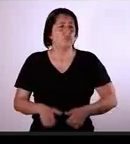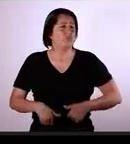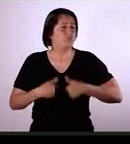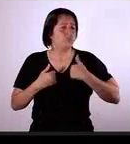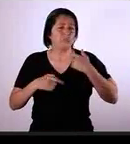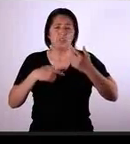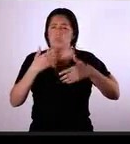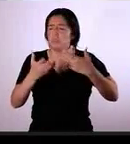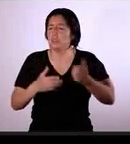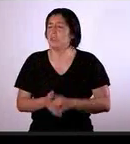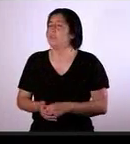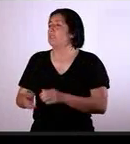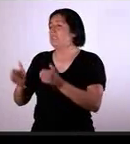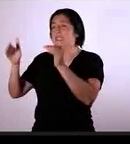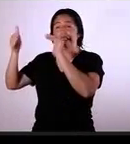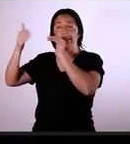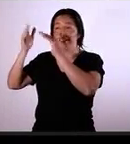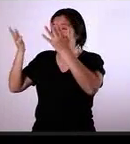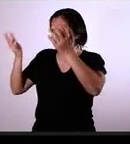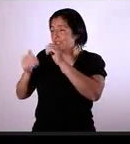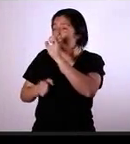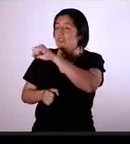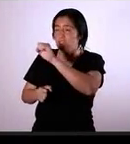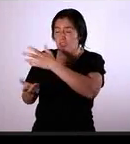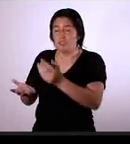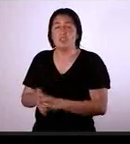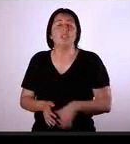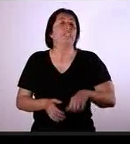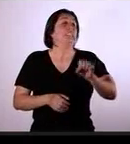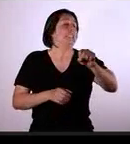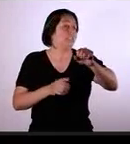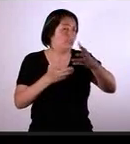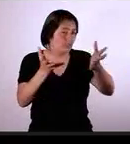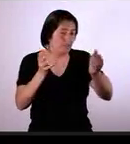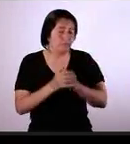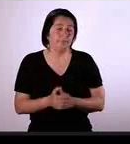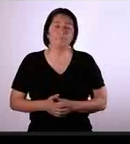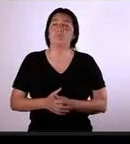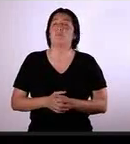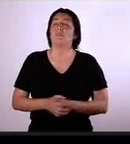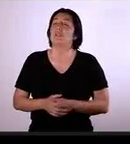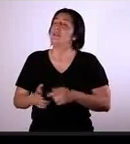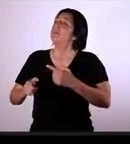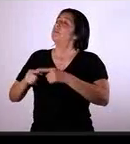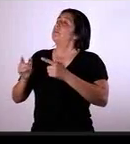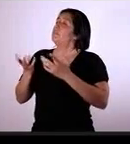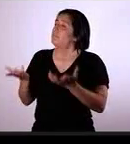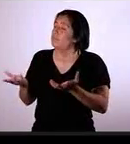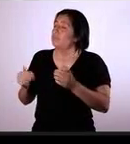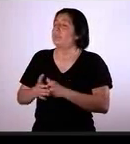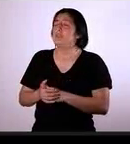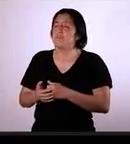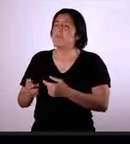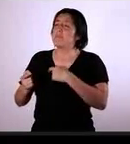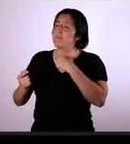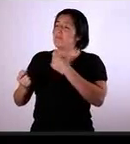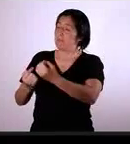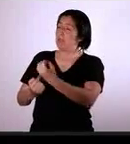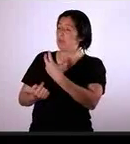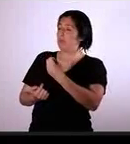cotidiana. Claro, puedan, que sea sin barreras la atención. Así es. Que sea sin barreras la atención. Pero también me